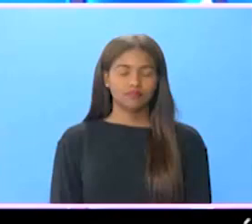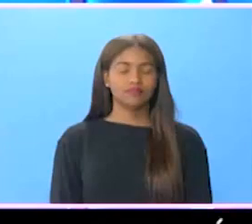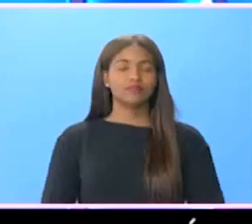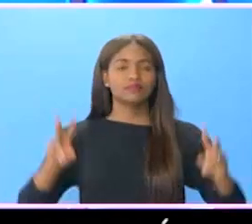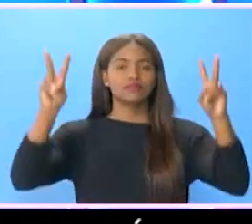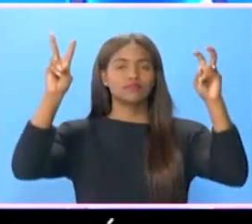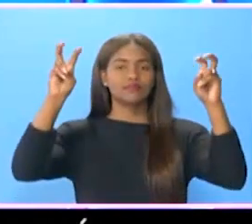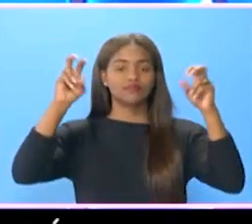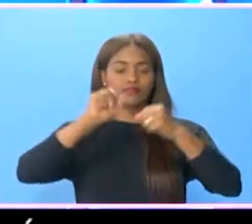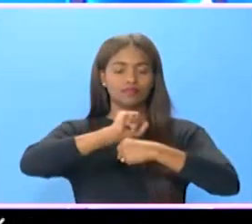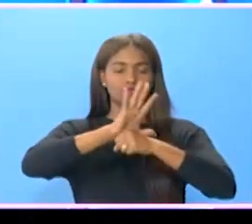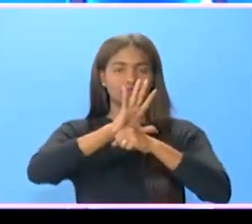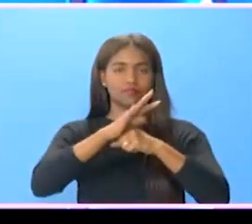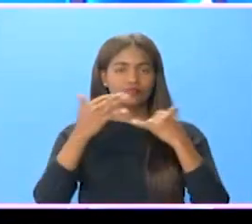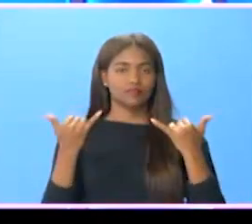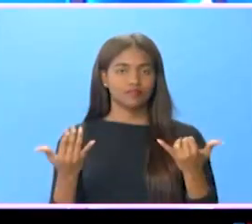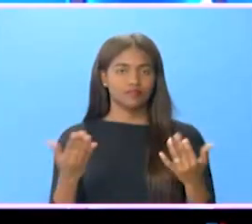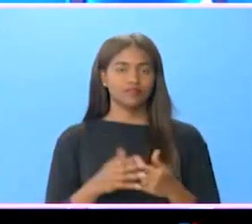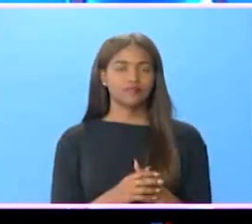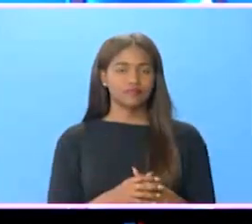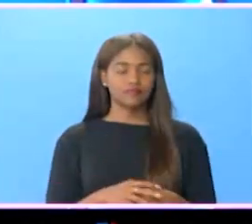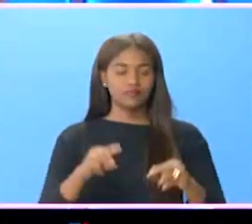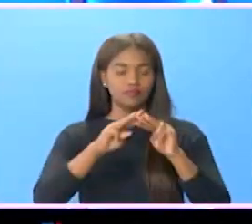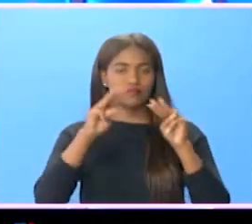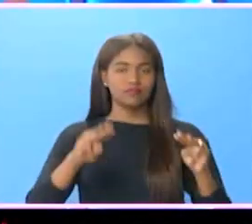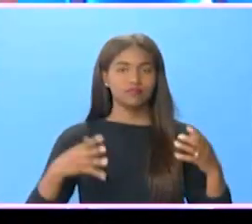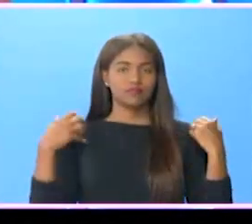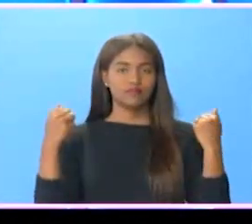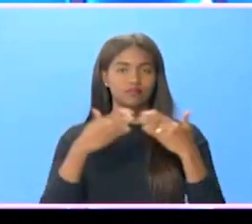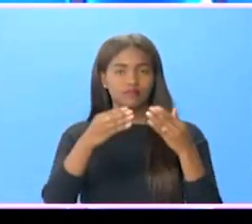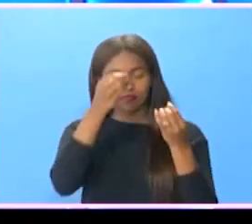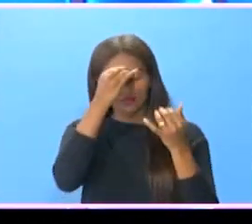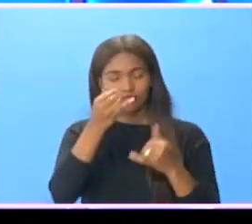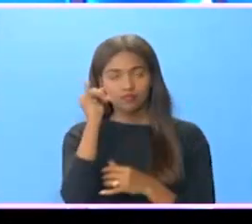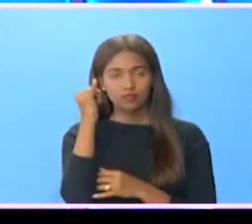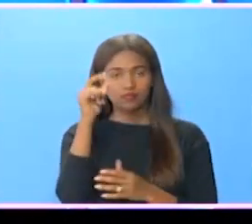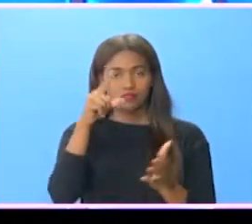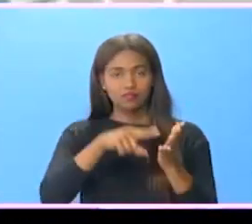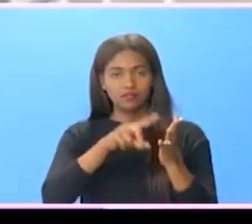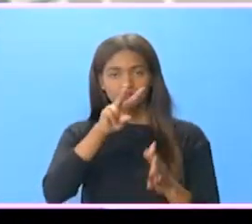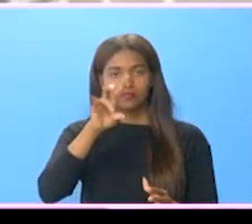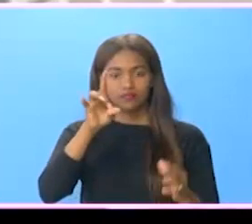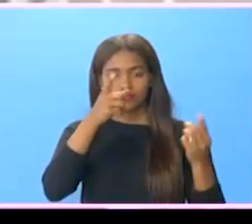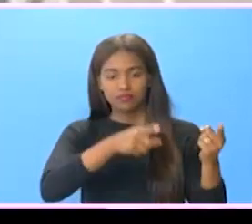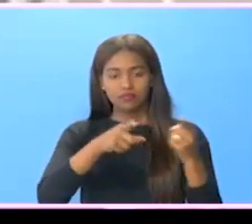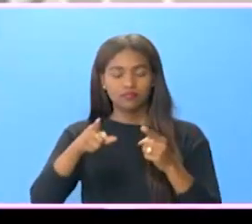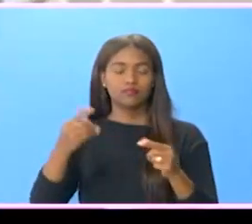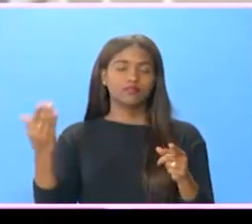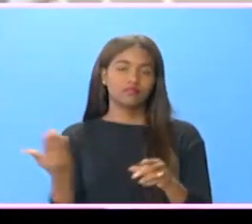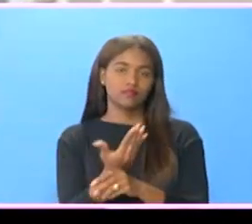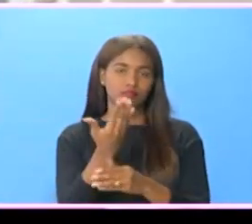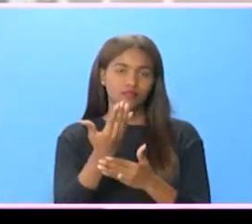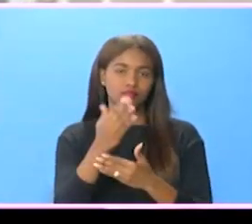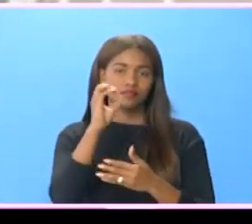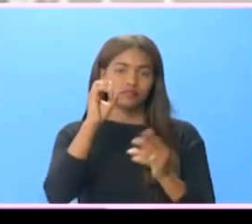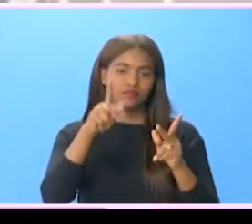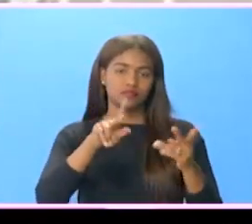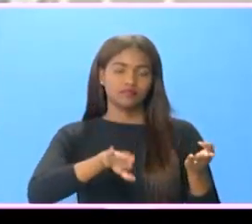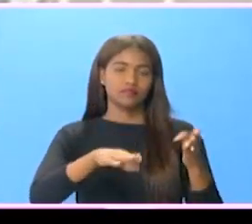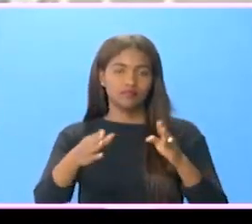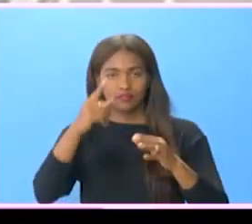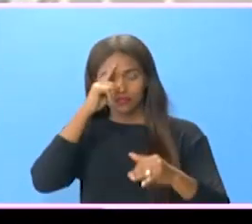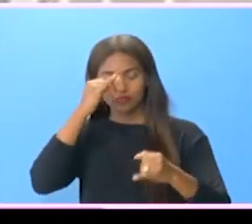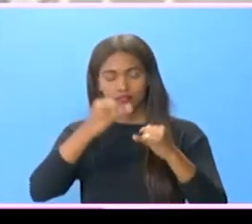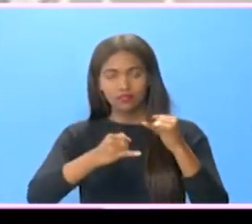Hablemos de COVID-19. El Ministerio de Salud Pública ha reportado este jueves 1.028 casos nuevos y 0 fallecimientos